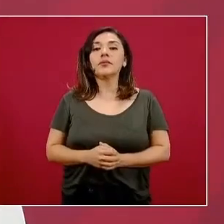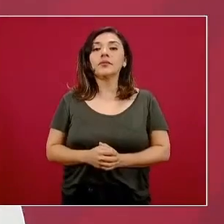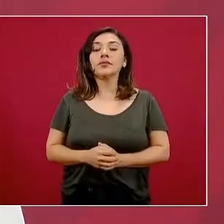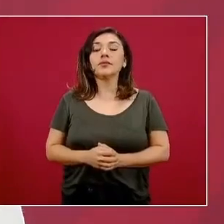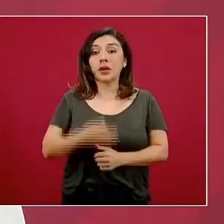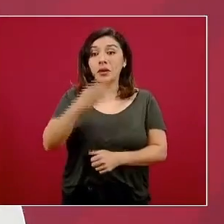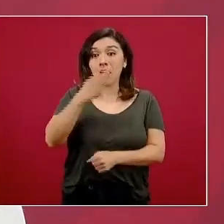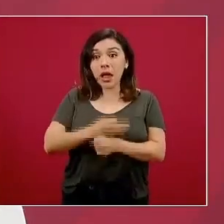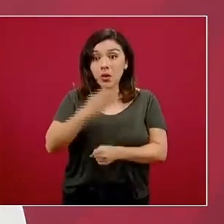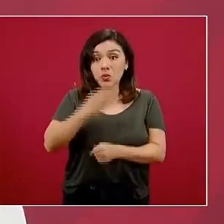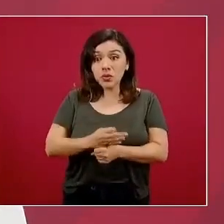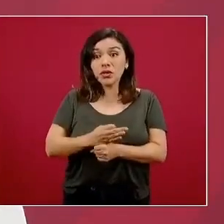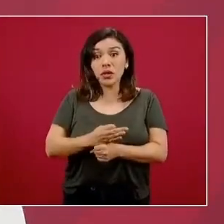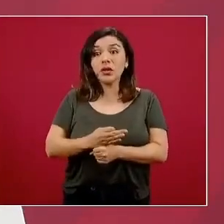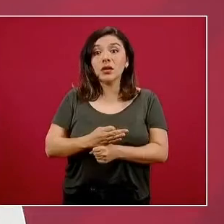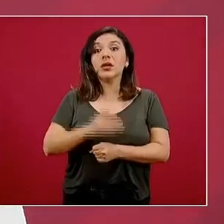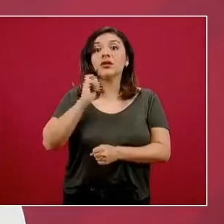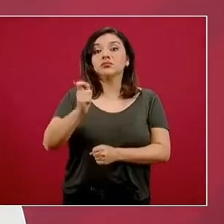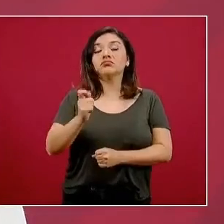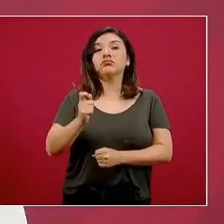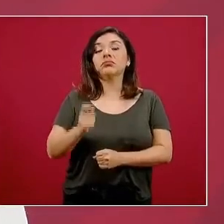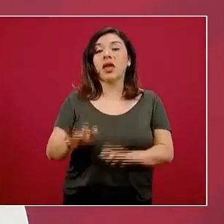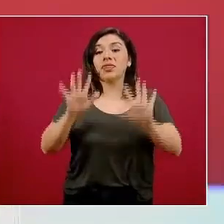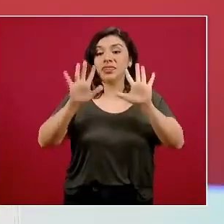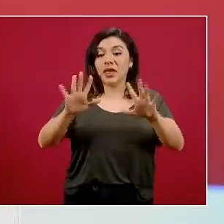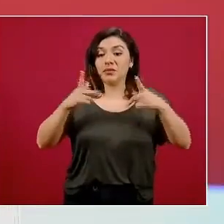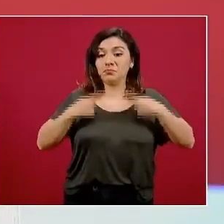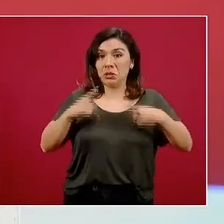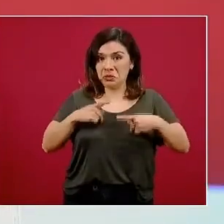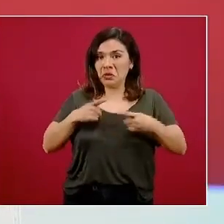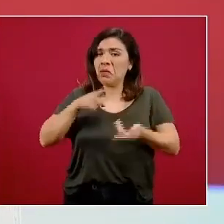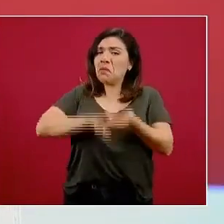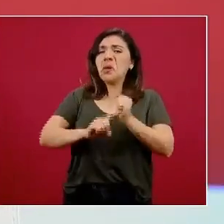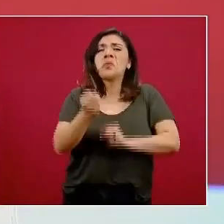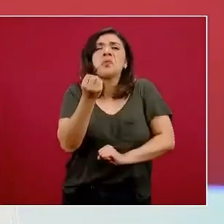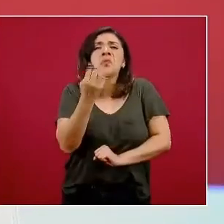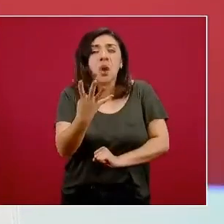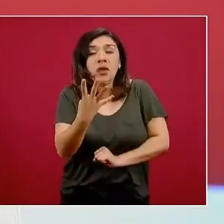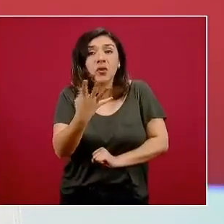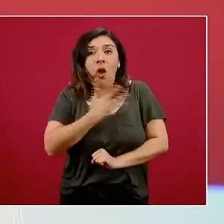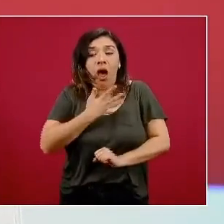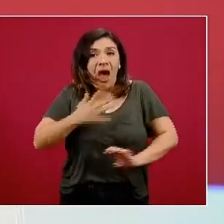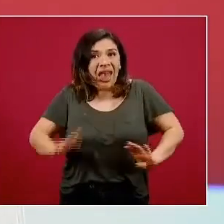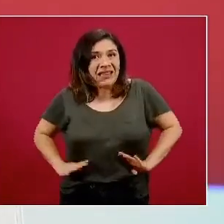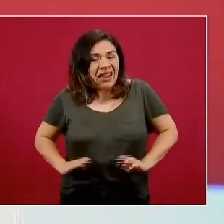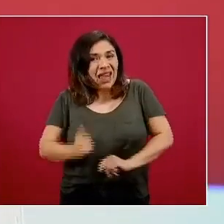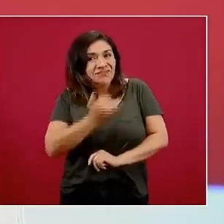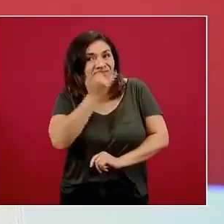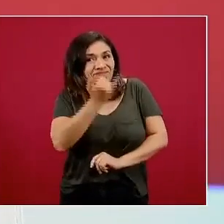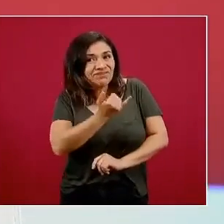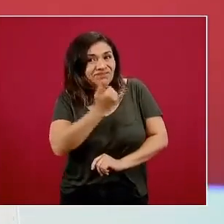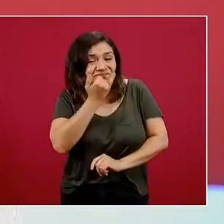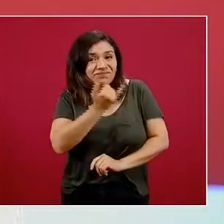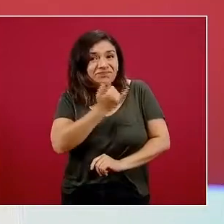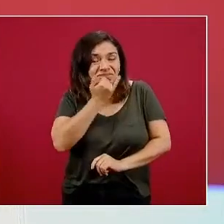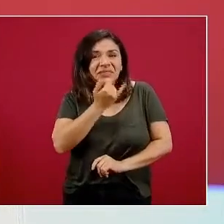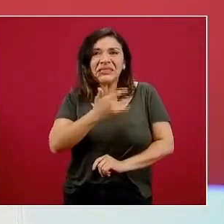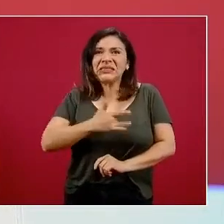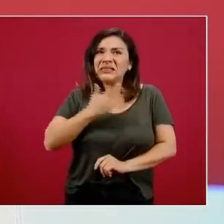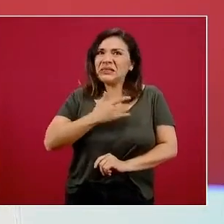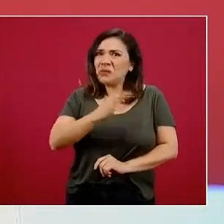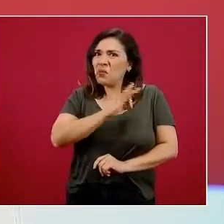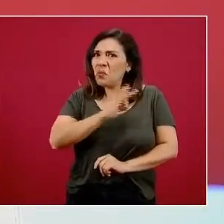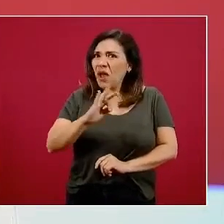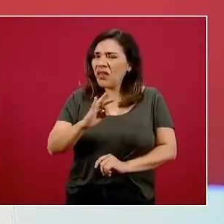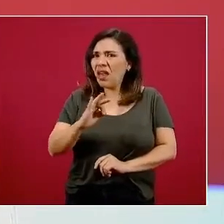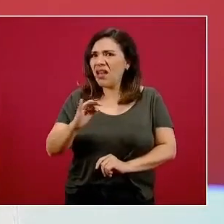En este momento, menos de 4 de cada 10 personas que tienen esas características, los síntomas de COVID,